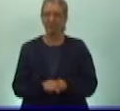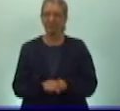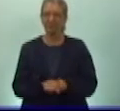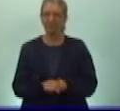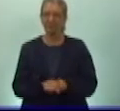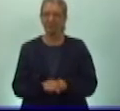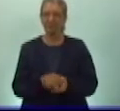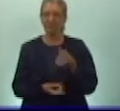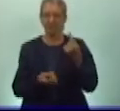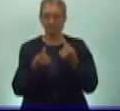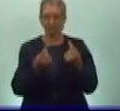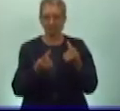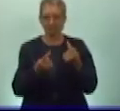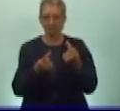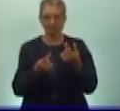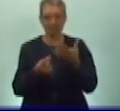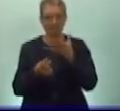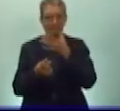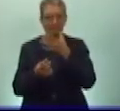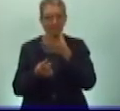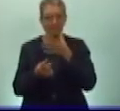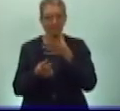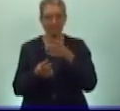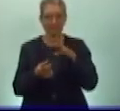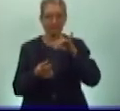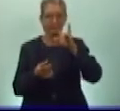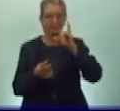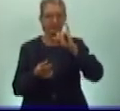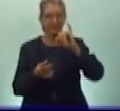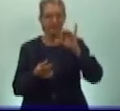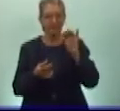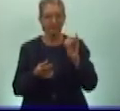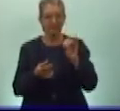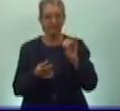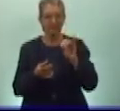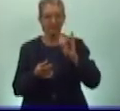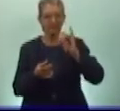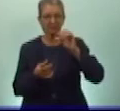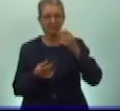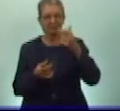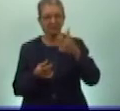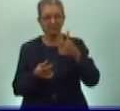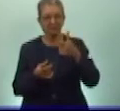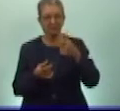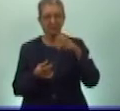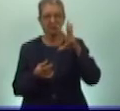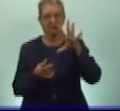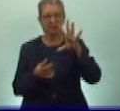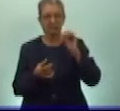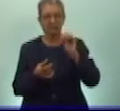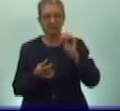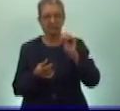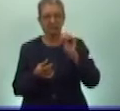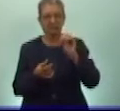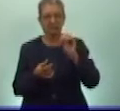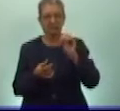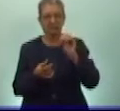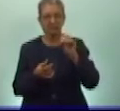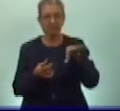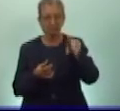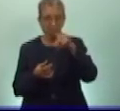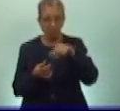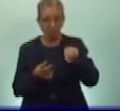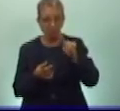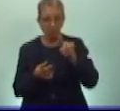tienen algo en común. Fíjense, 60, ¿en qué termina? 10, 50, todos los que he mencionado